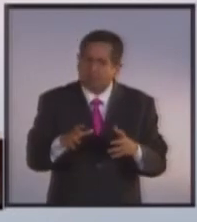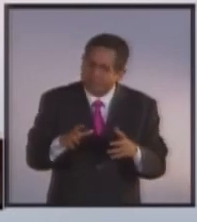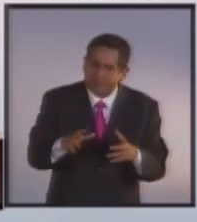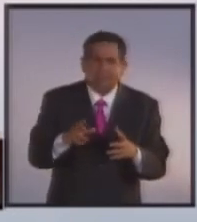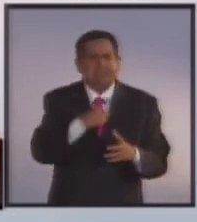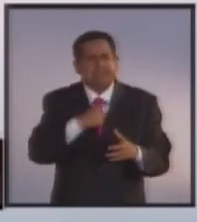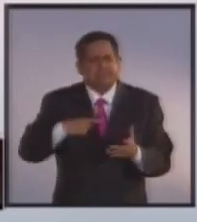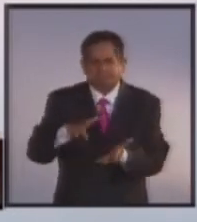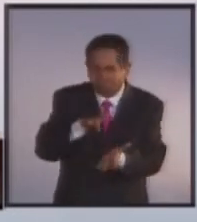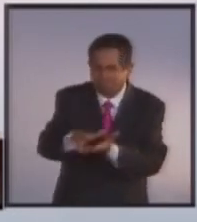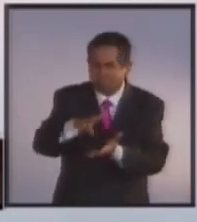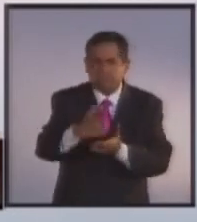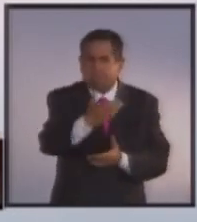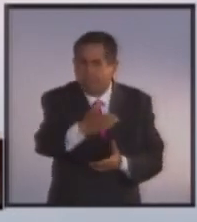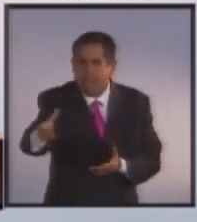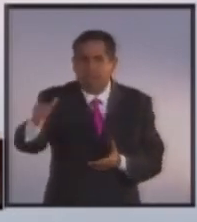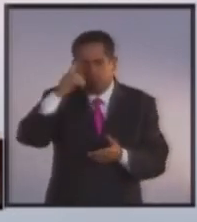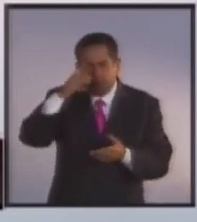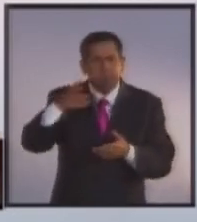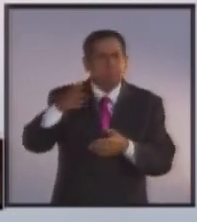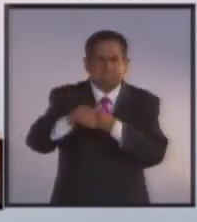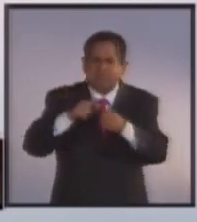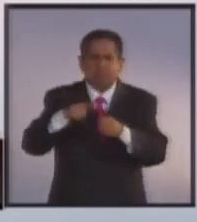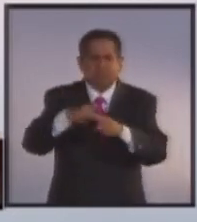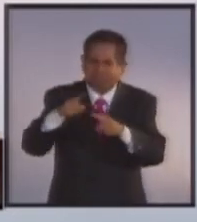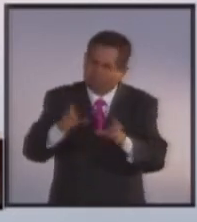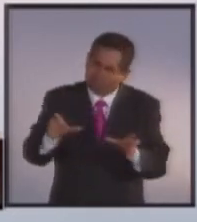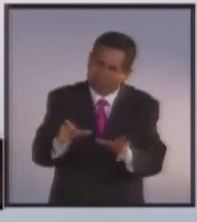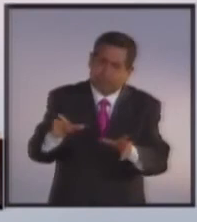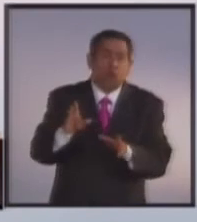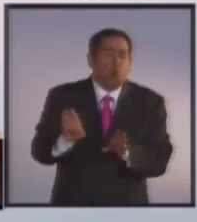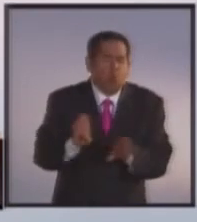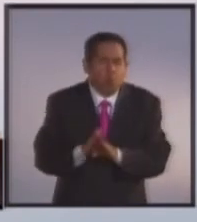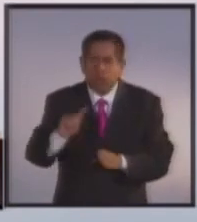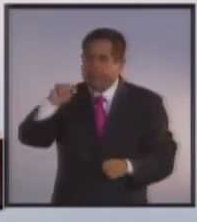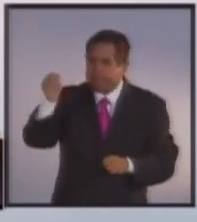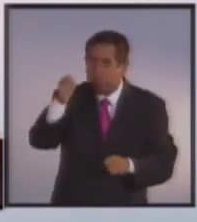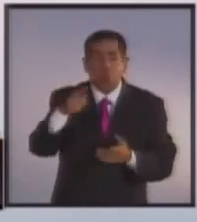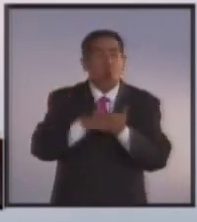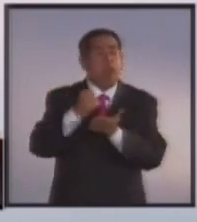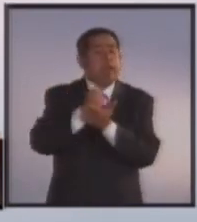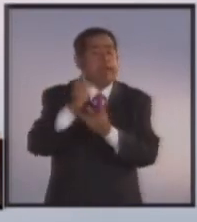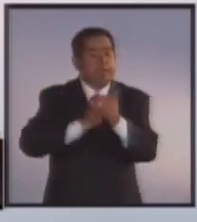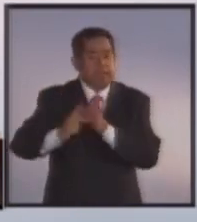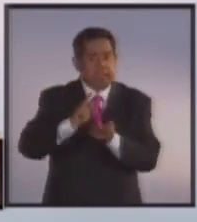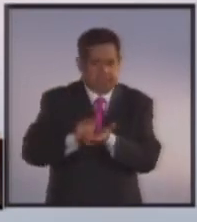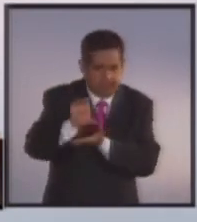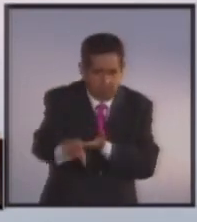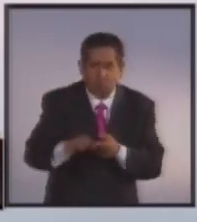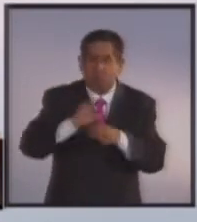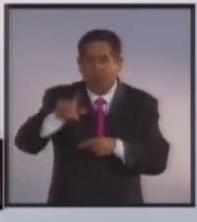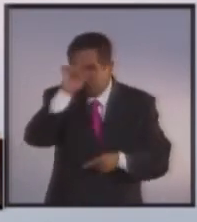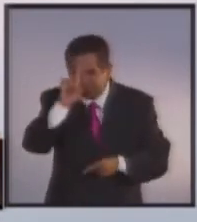la producción en el campo y en la actividad pecuaria. ¿Cómo? Con mayor tecnificación, con créditos, con mayor